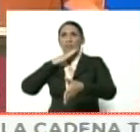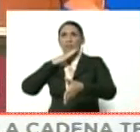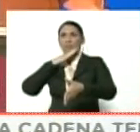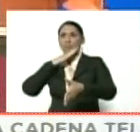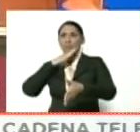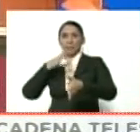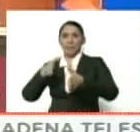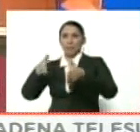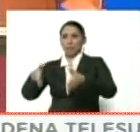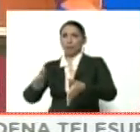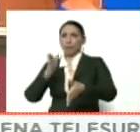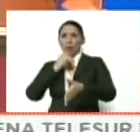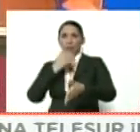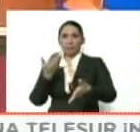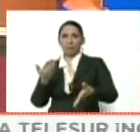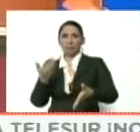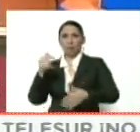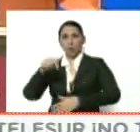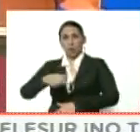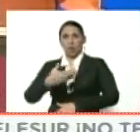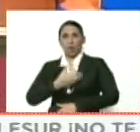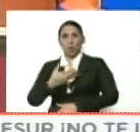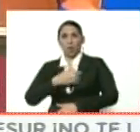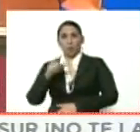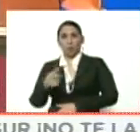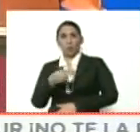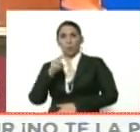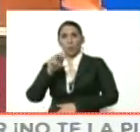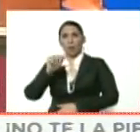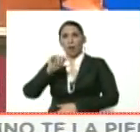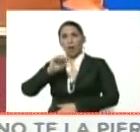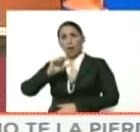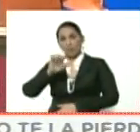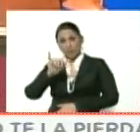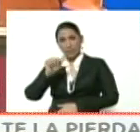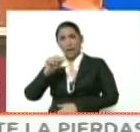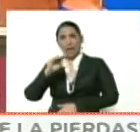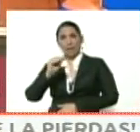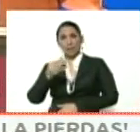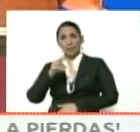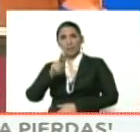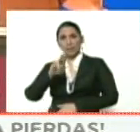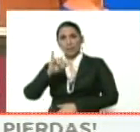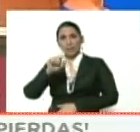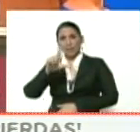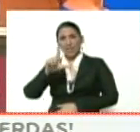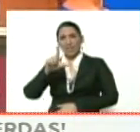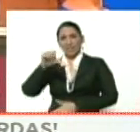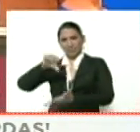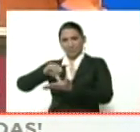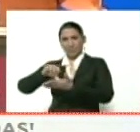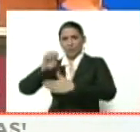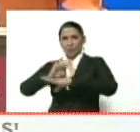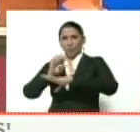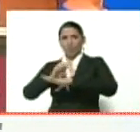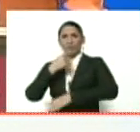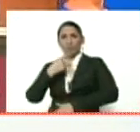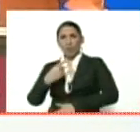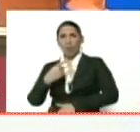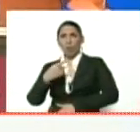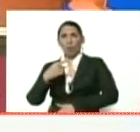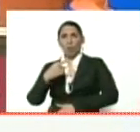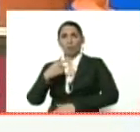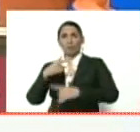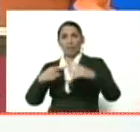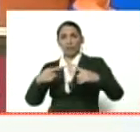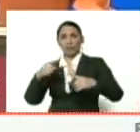cementerios. Hoy la alcaldesa de Guayaquil declaraba que un tercio de la población en Guayaquil